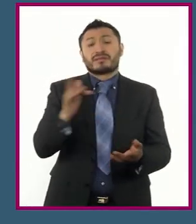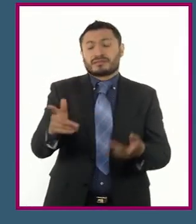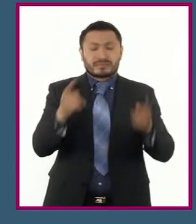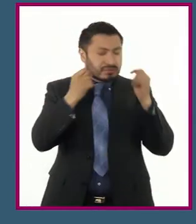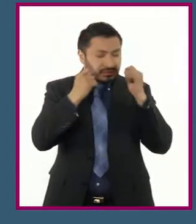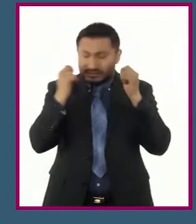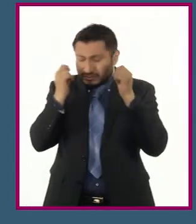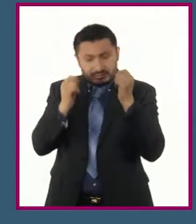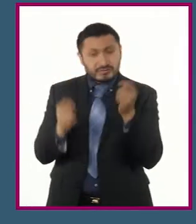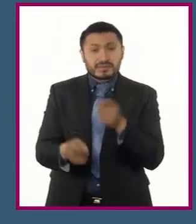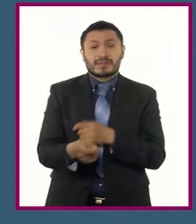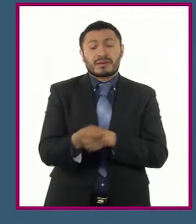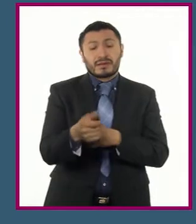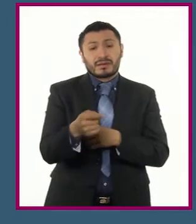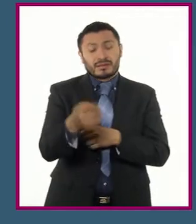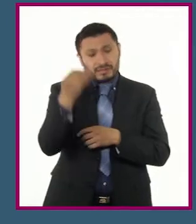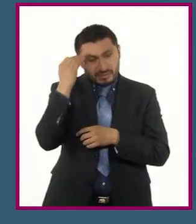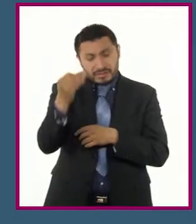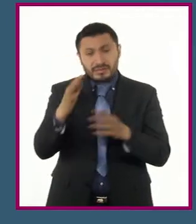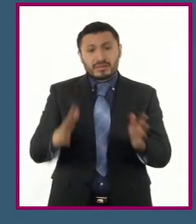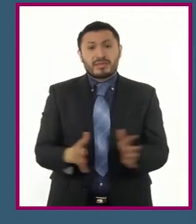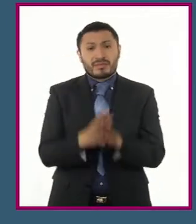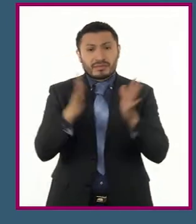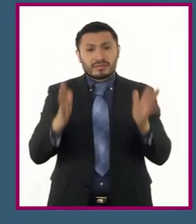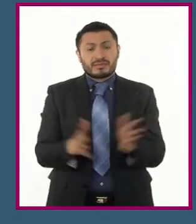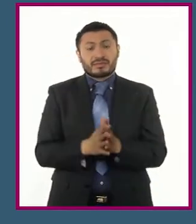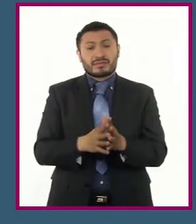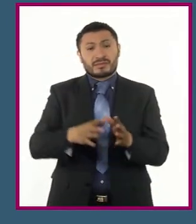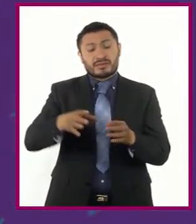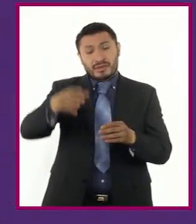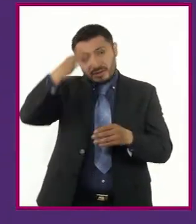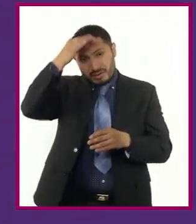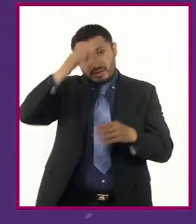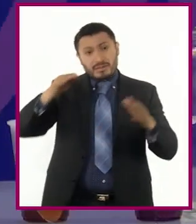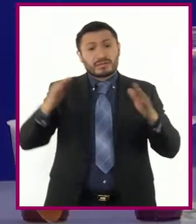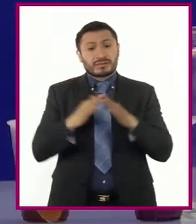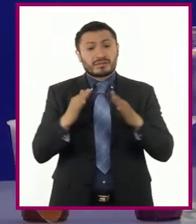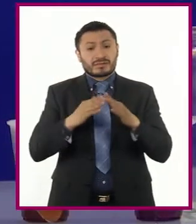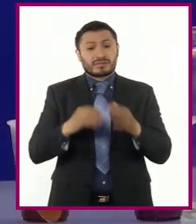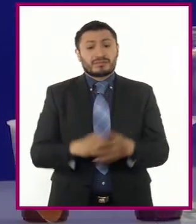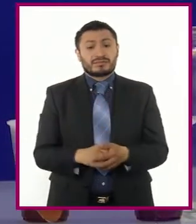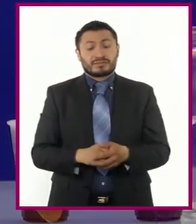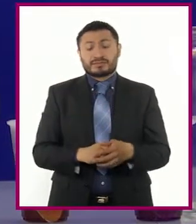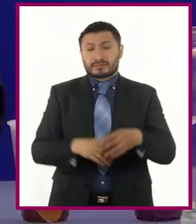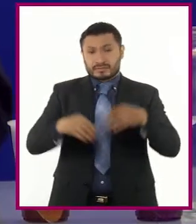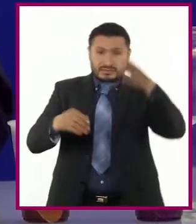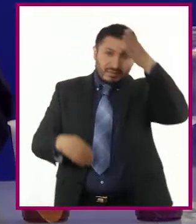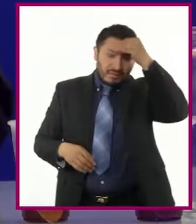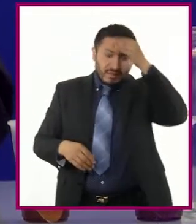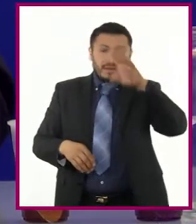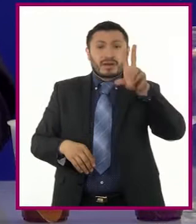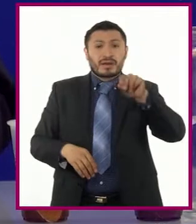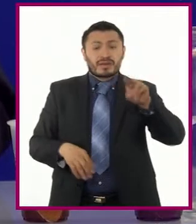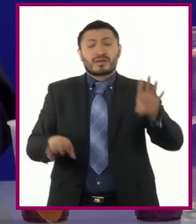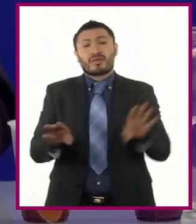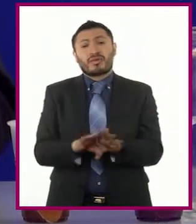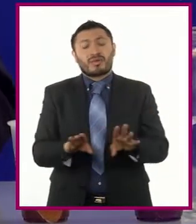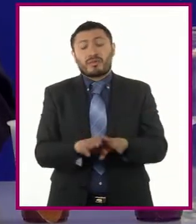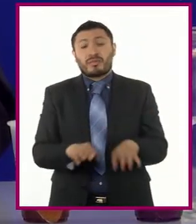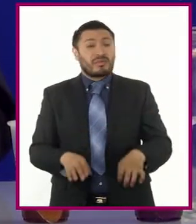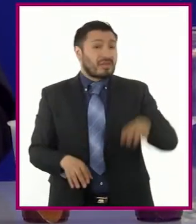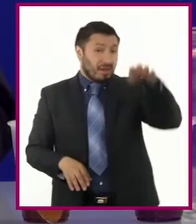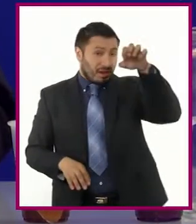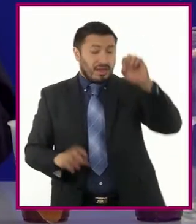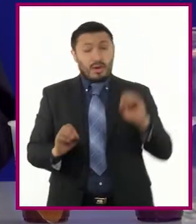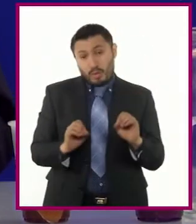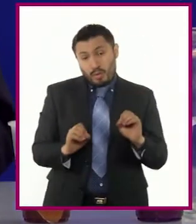importa que haya sido poco el tiempo de haber participado en la estrategia de Aprende en Casa. Aprender no es cuestión ni de edad ni